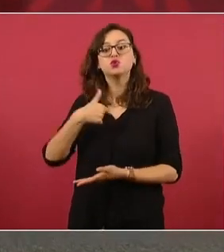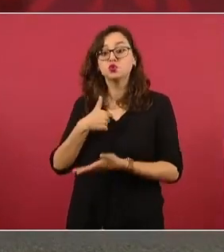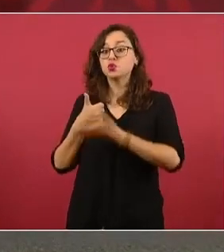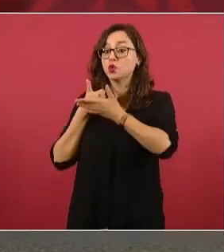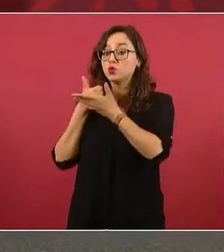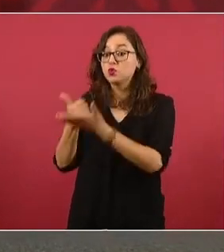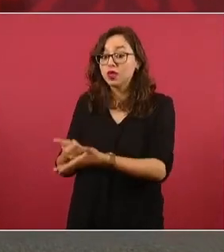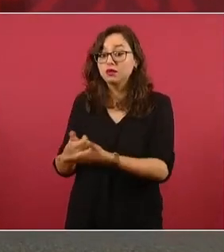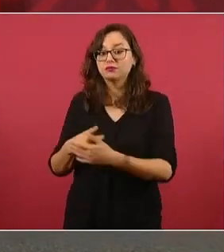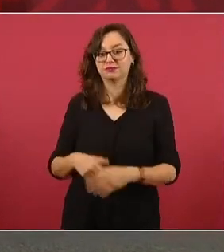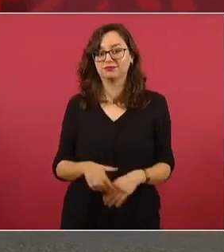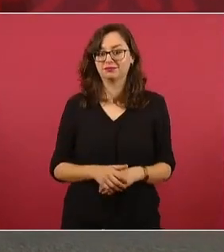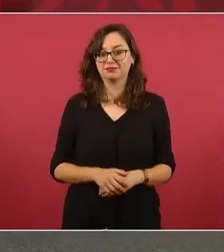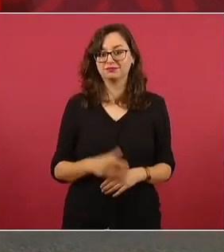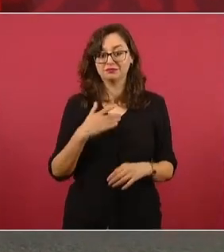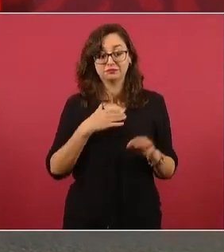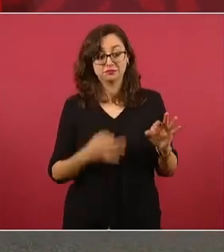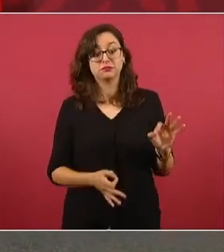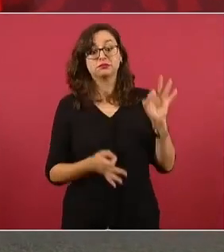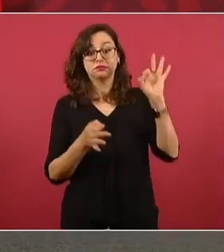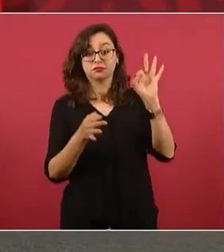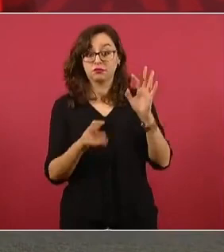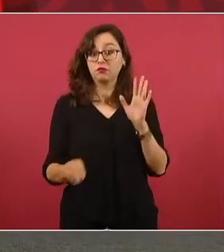cumplí, porque